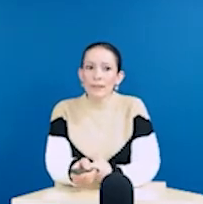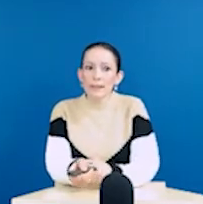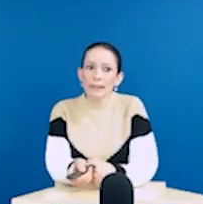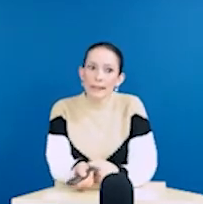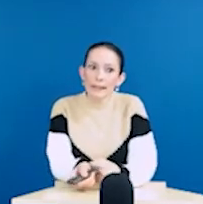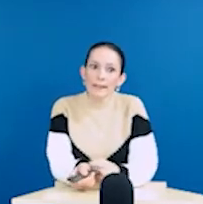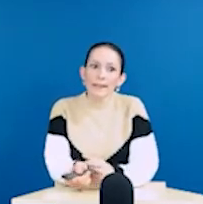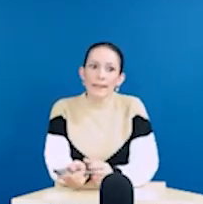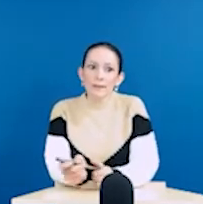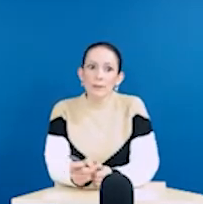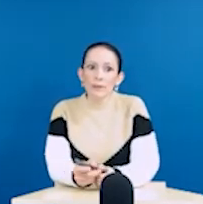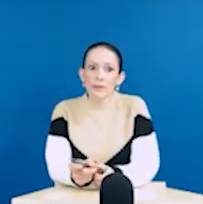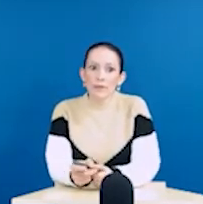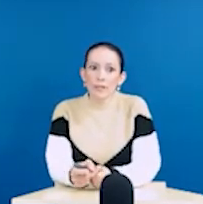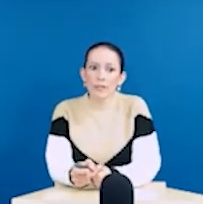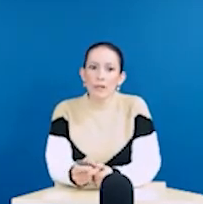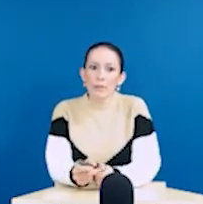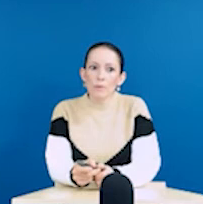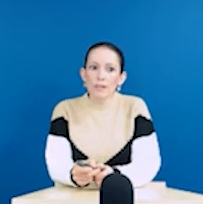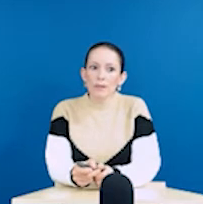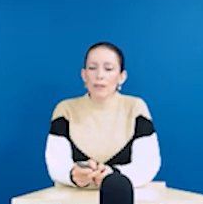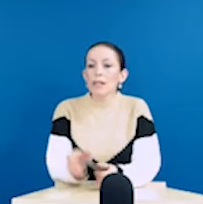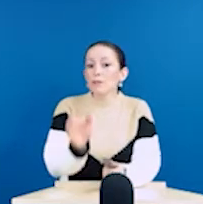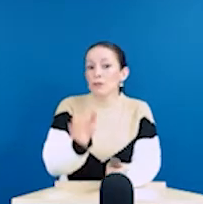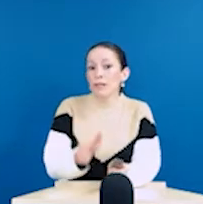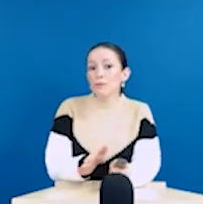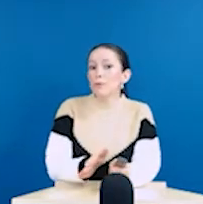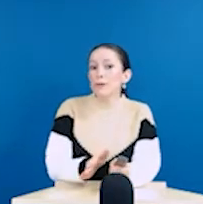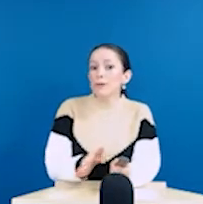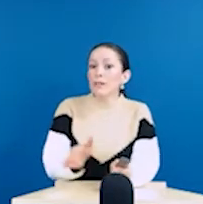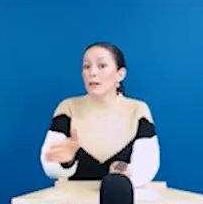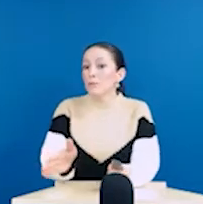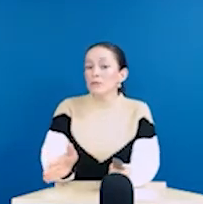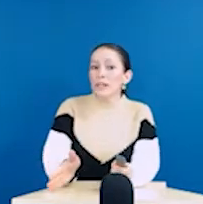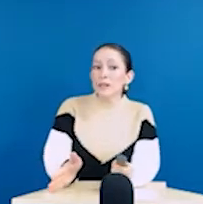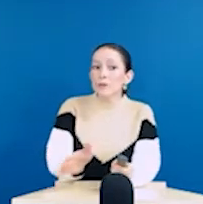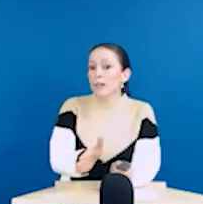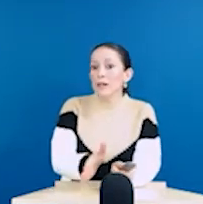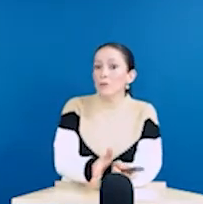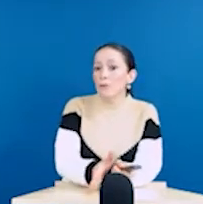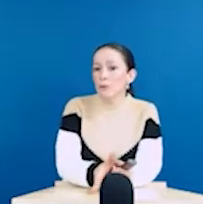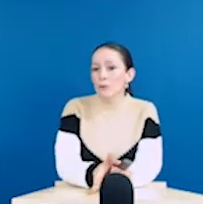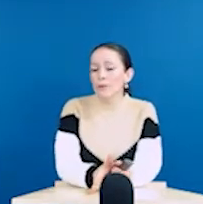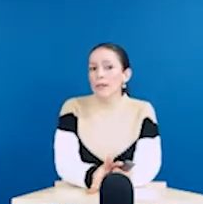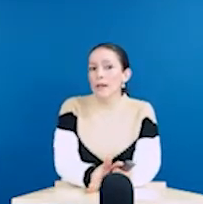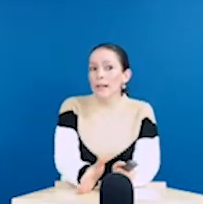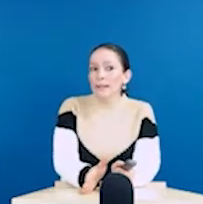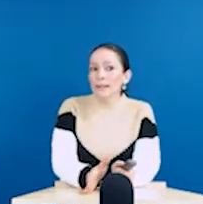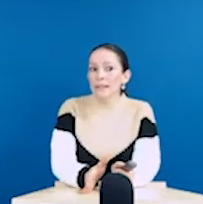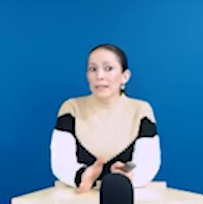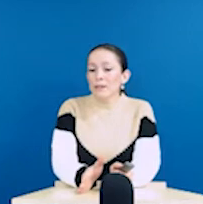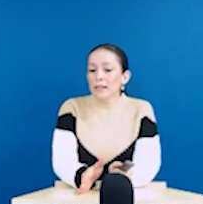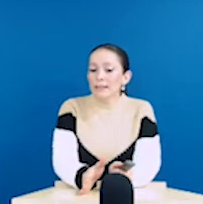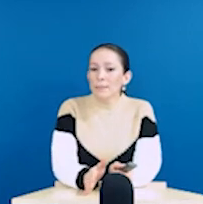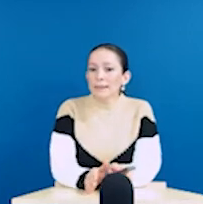Downton, que eso significa un riesgo de caída, eso te da un número, te da un 0, te da un 1.